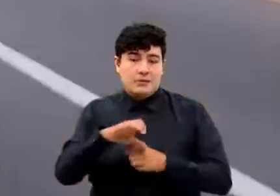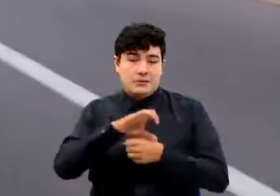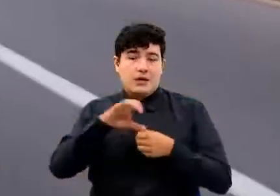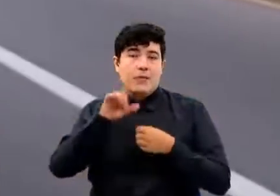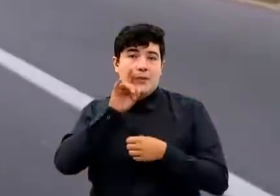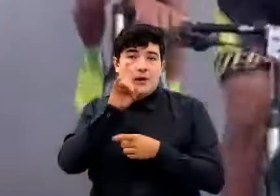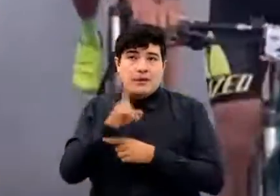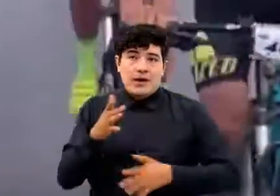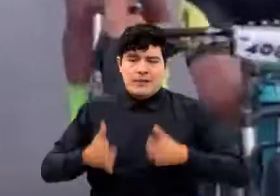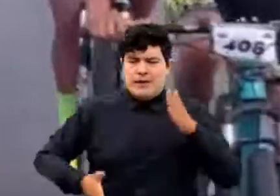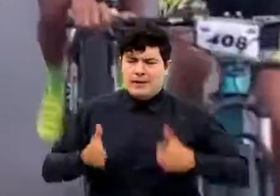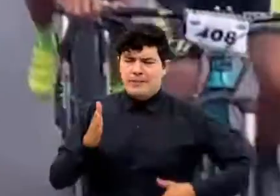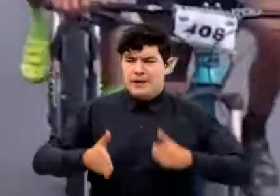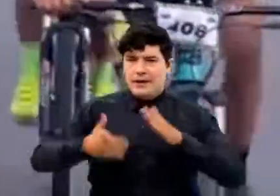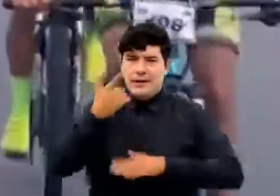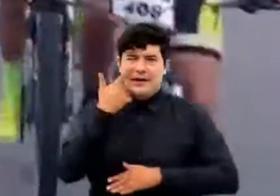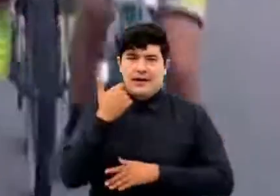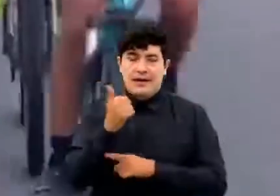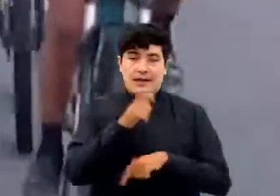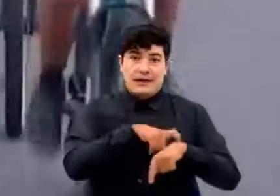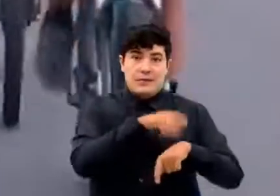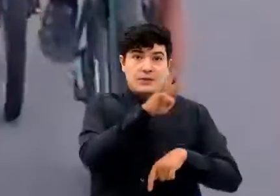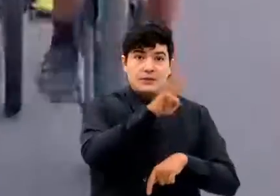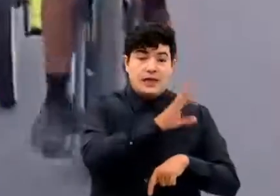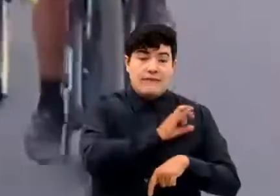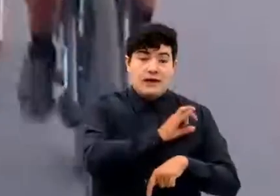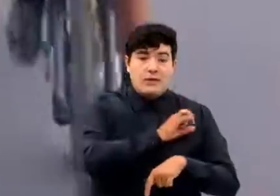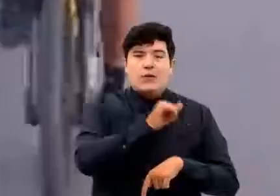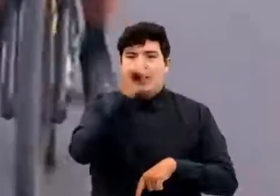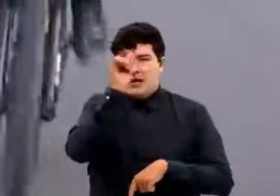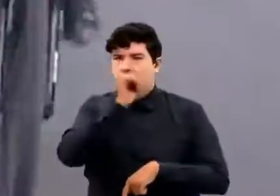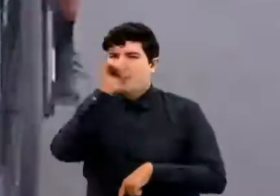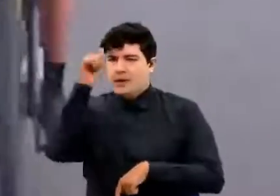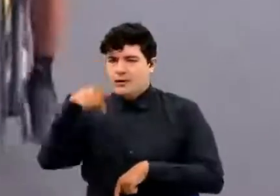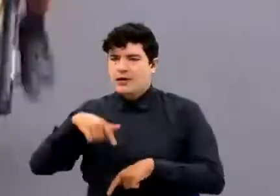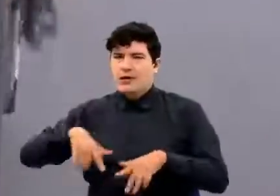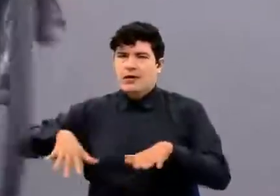chévere. La carrera se cumplió durante sábado y domingo en el área metropolitana de Bucaramanga.